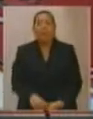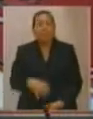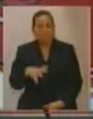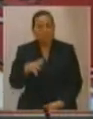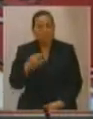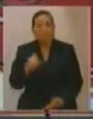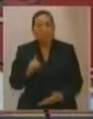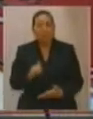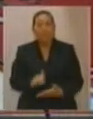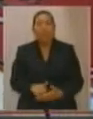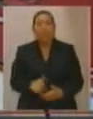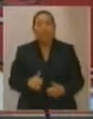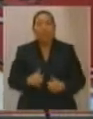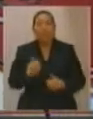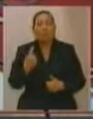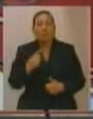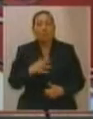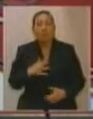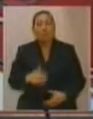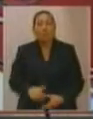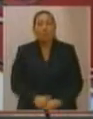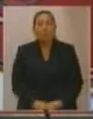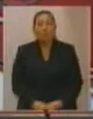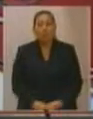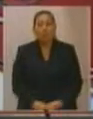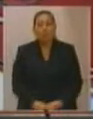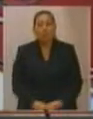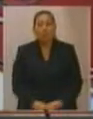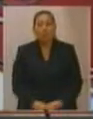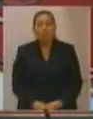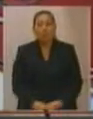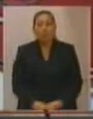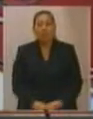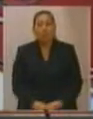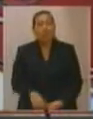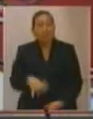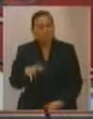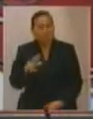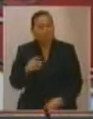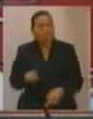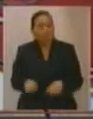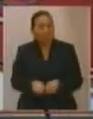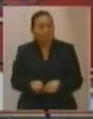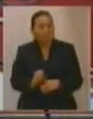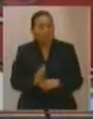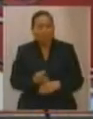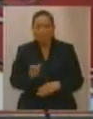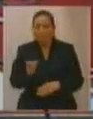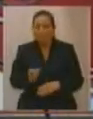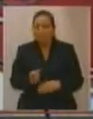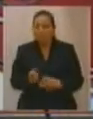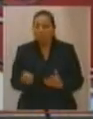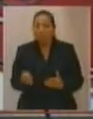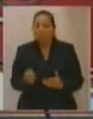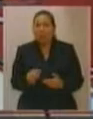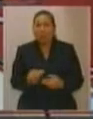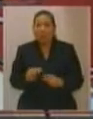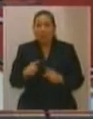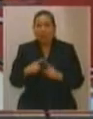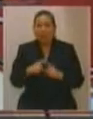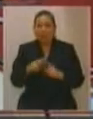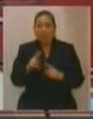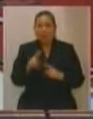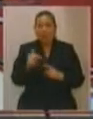aprendí algo que vivido por ellos. Y luego recientemente he aprendido también a través de una persona transexual a